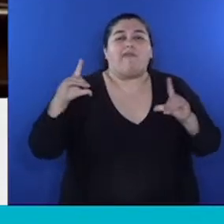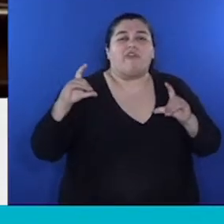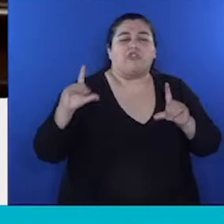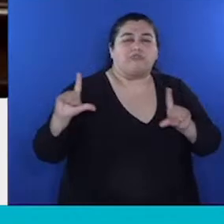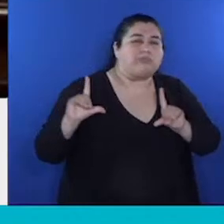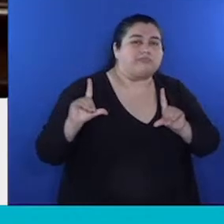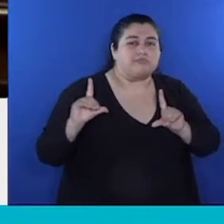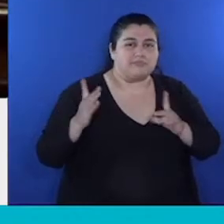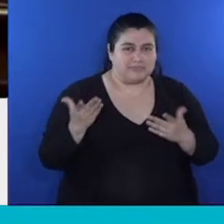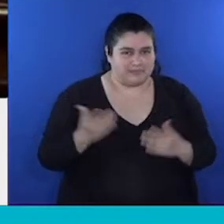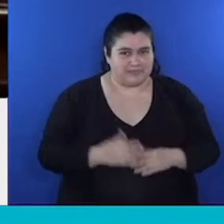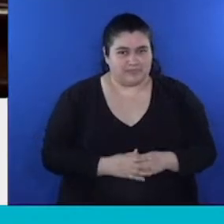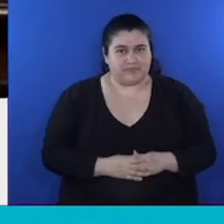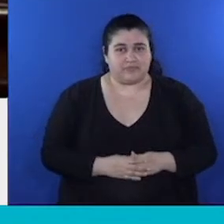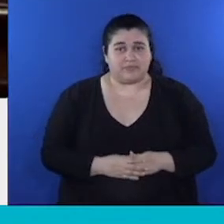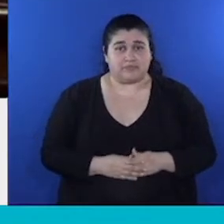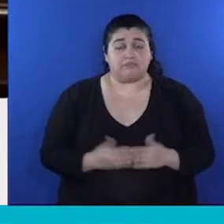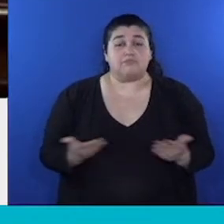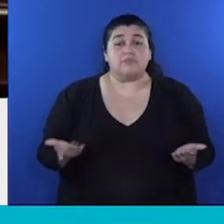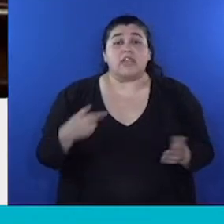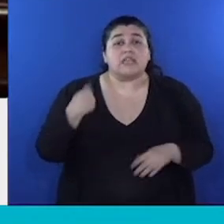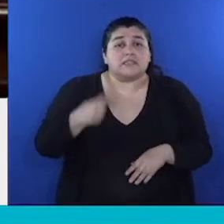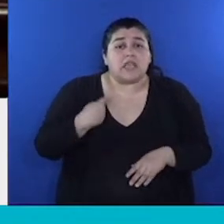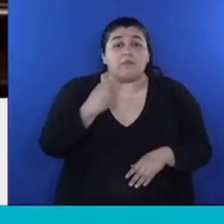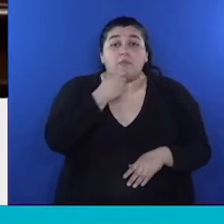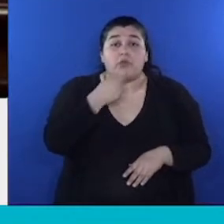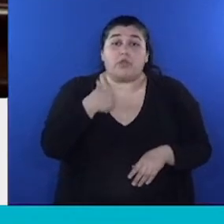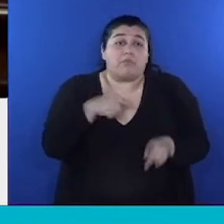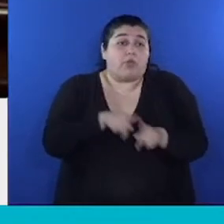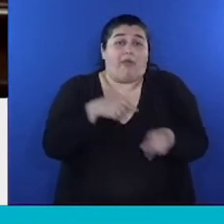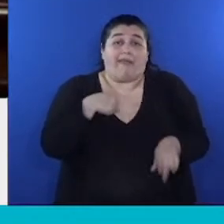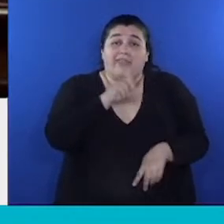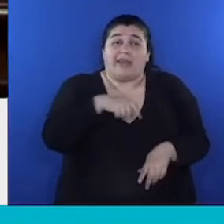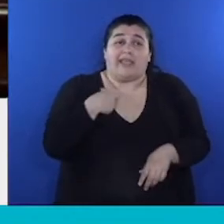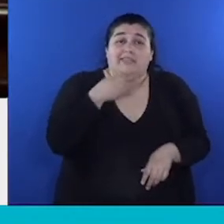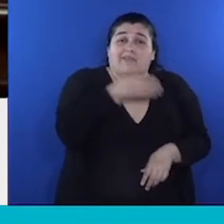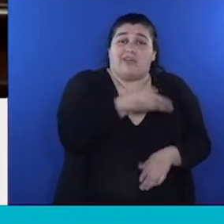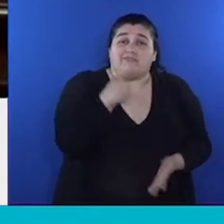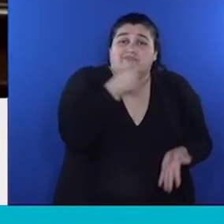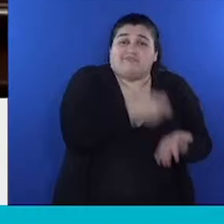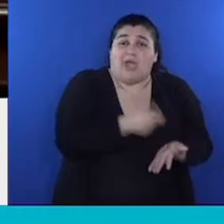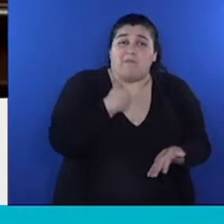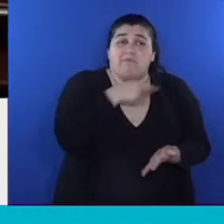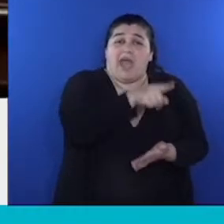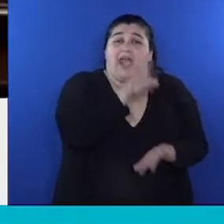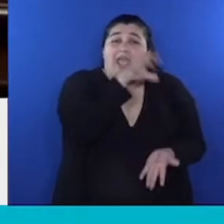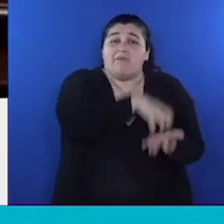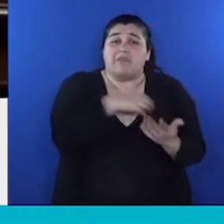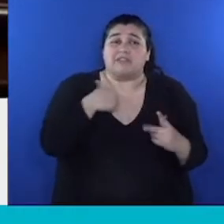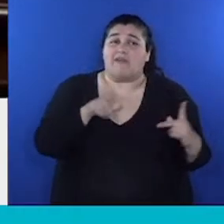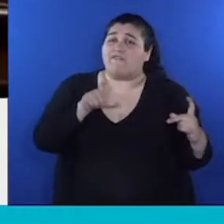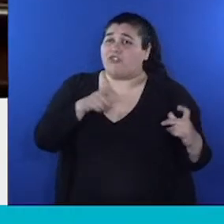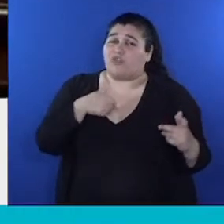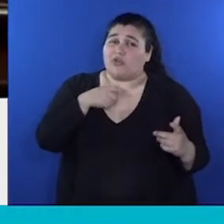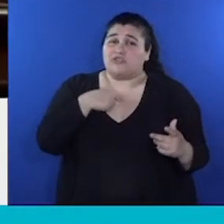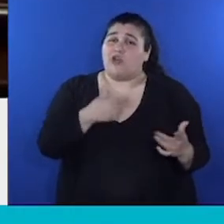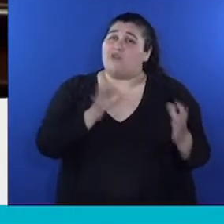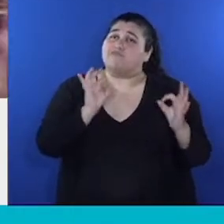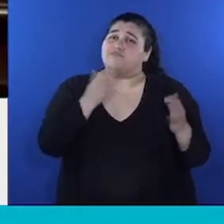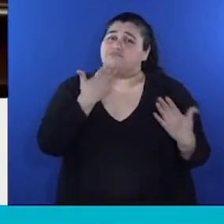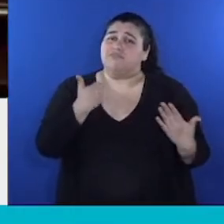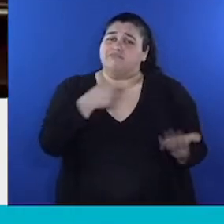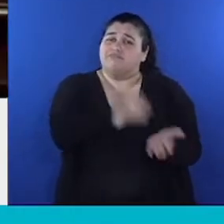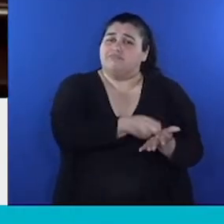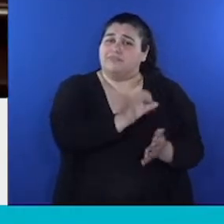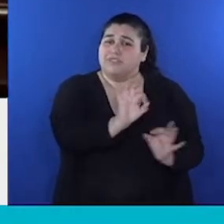como que cuando cada uno de nosotros va a pagar la tarjeta de crédito al banco, se saque una foto y felicite porque fue a pagar la tarjeta de crédito al banco. O cuando va a